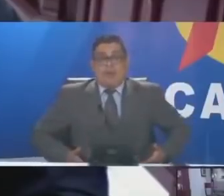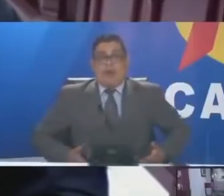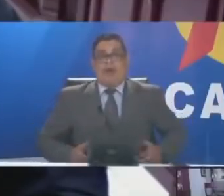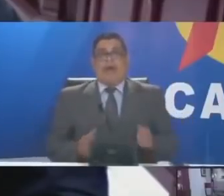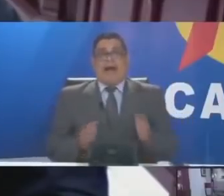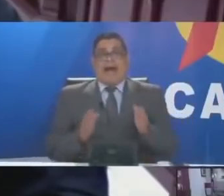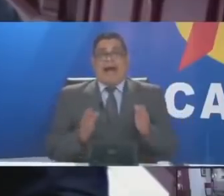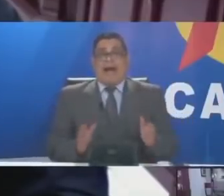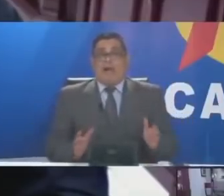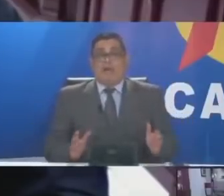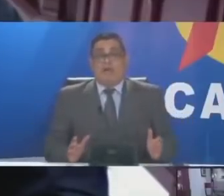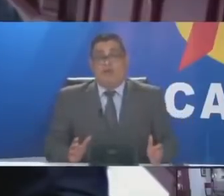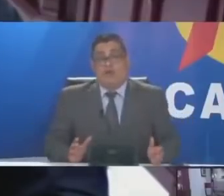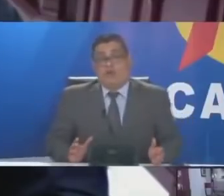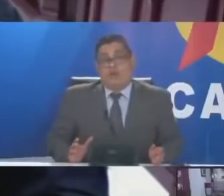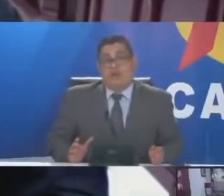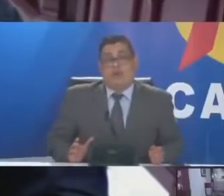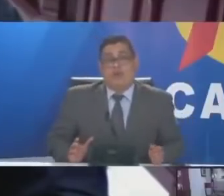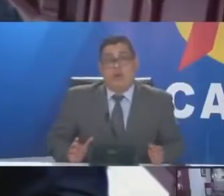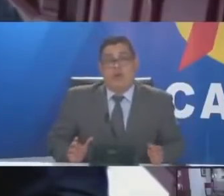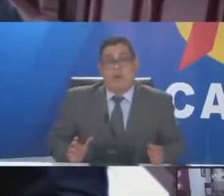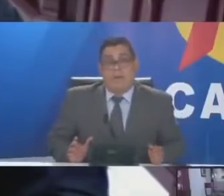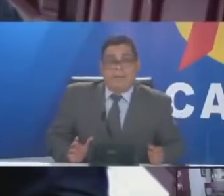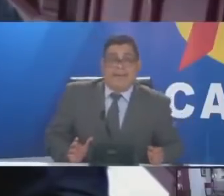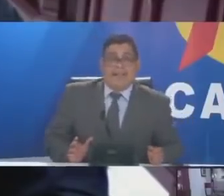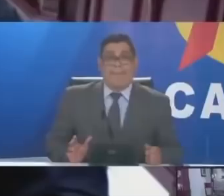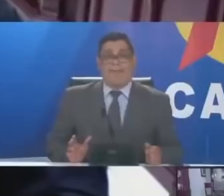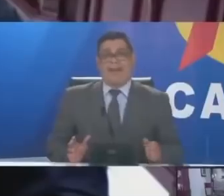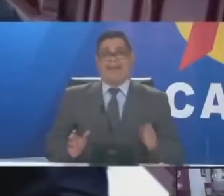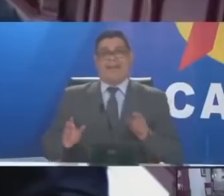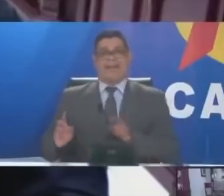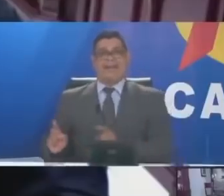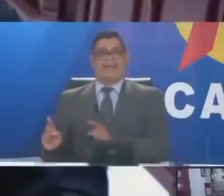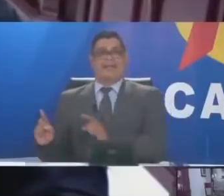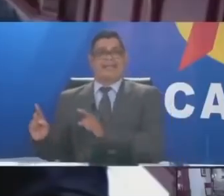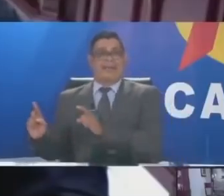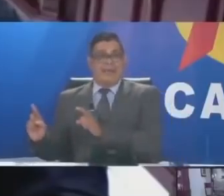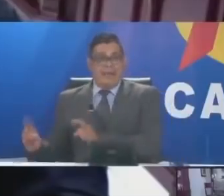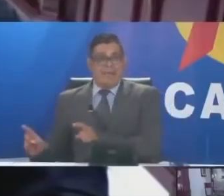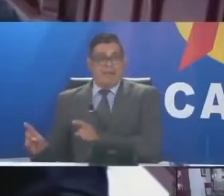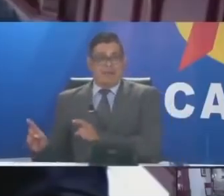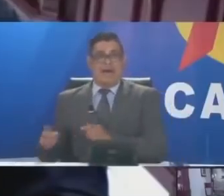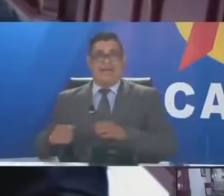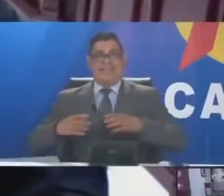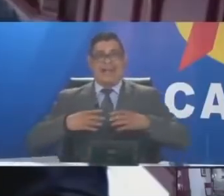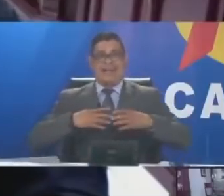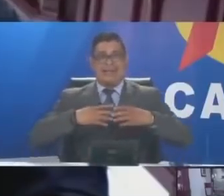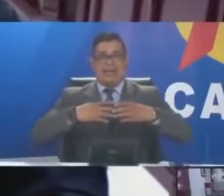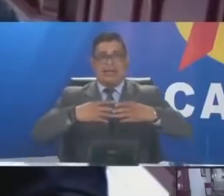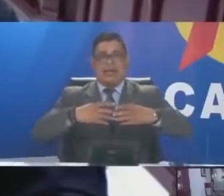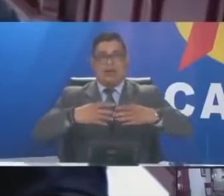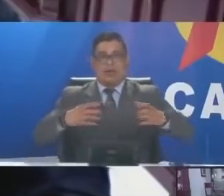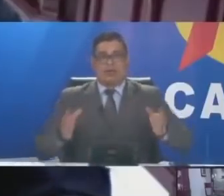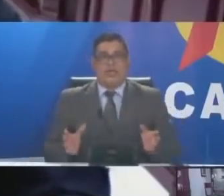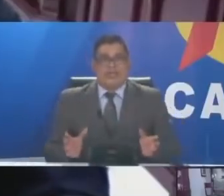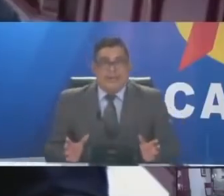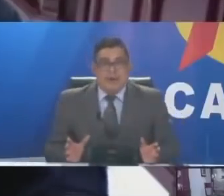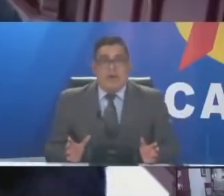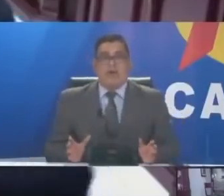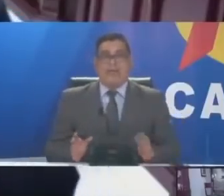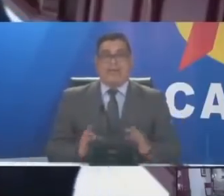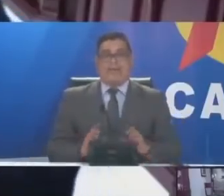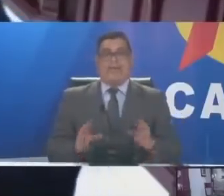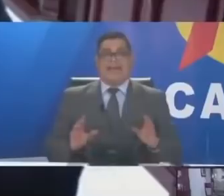algo en mi estómago nuestro auditorio más ampliamente es de san miguel pastor ahí está el corazón